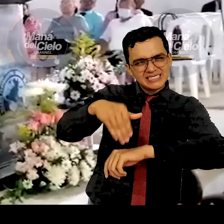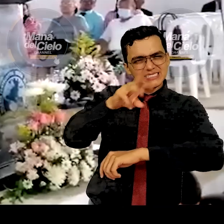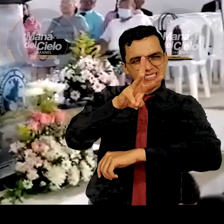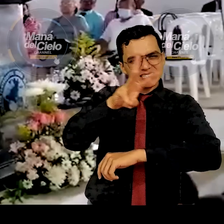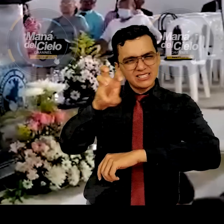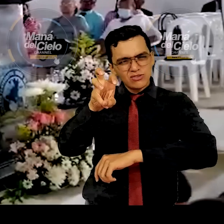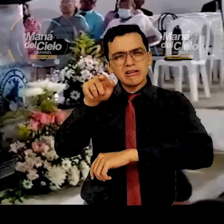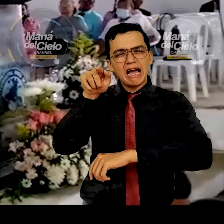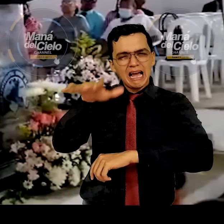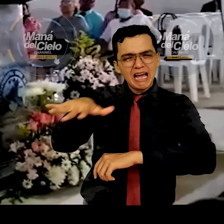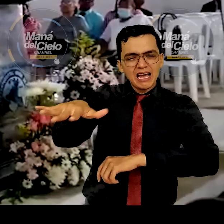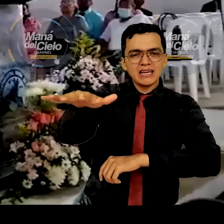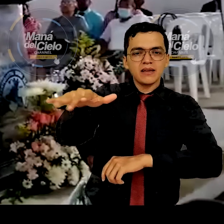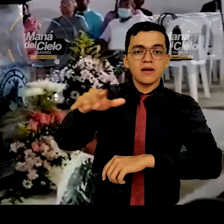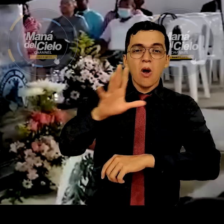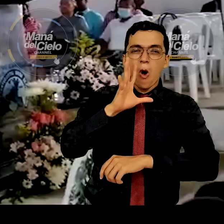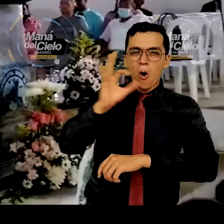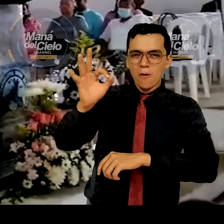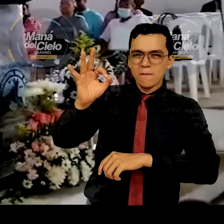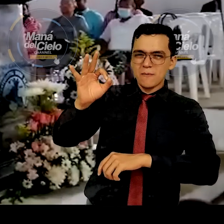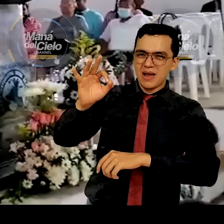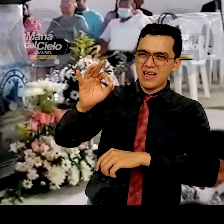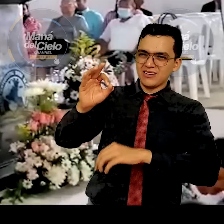gancho. Ahí.